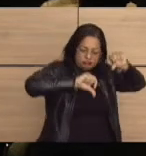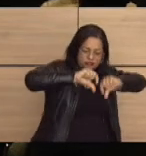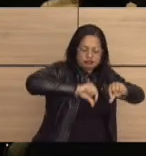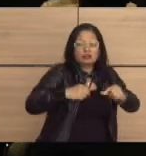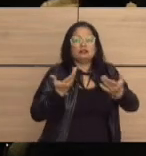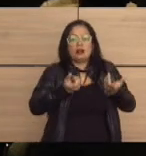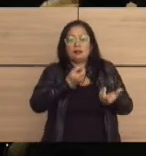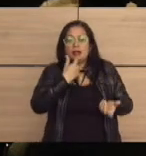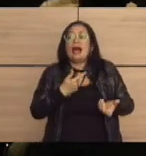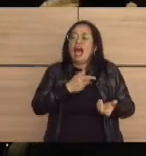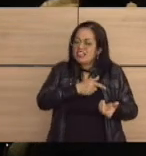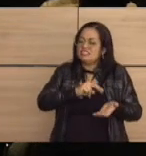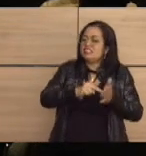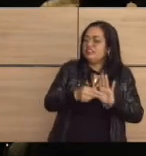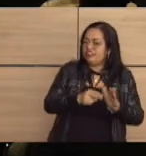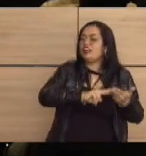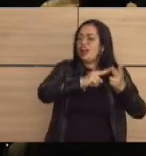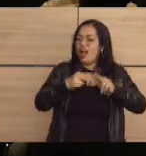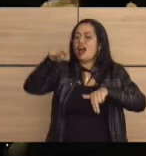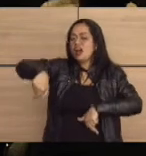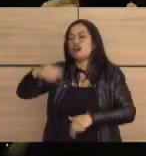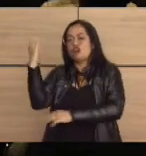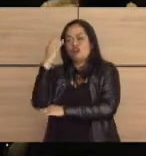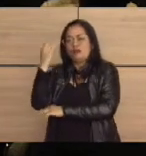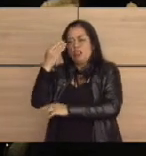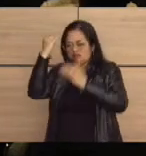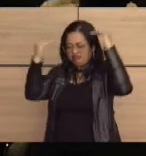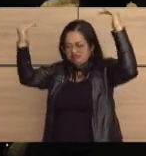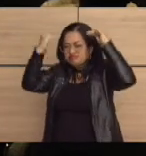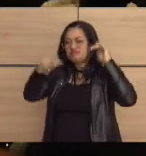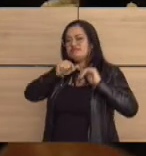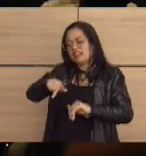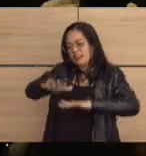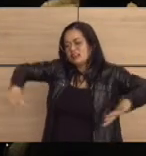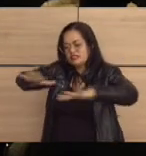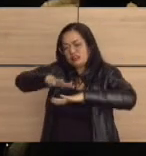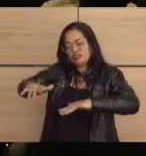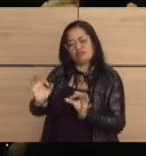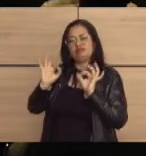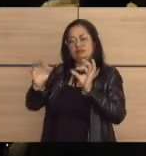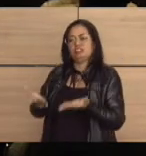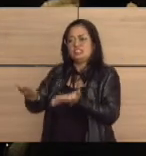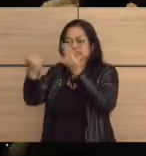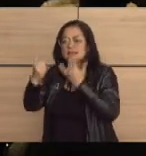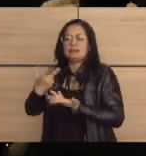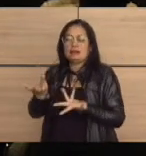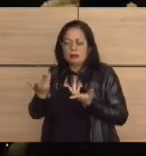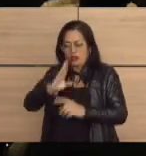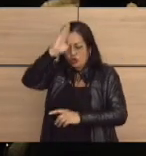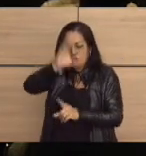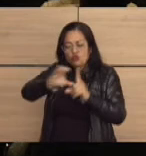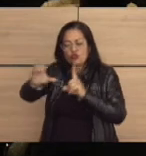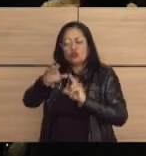fondo están reconociendo que aquí hay una gran sabiduría que fue desdeñada por nuestra tradición, porque solo lo que viniera de